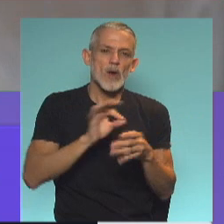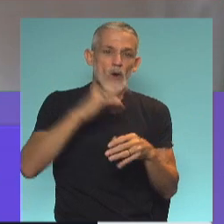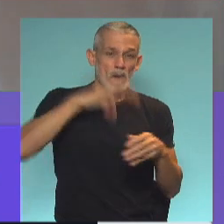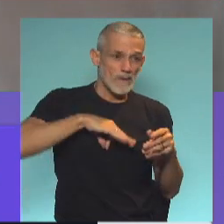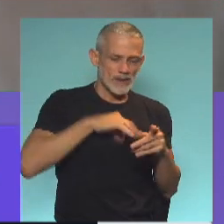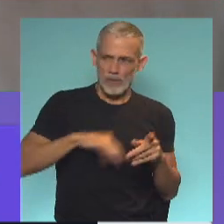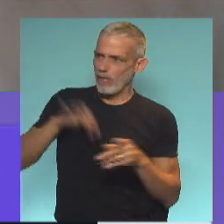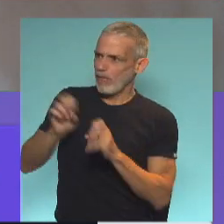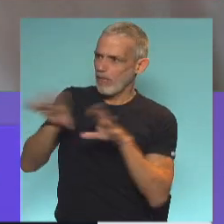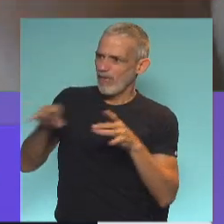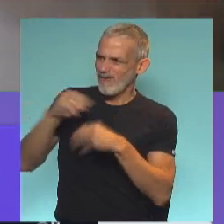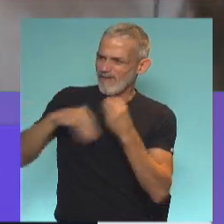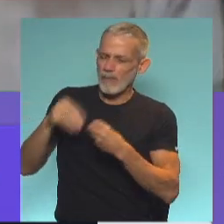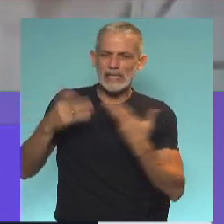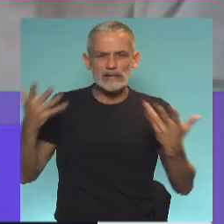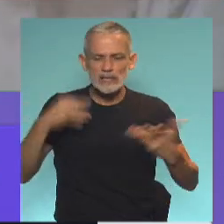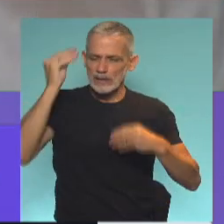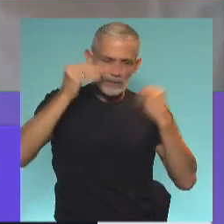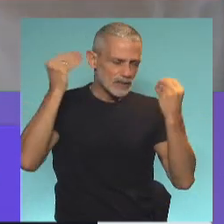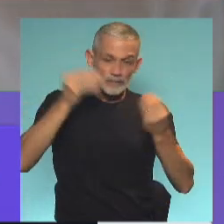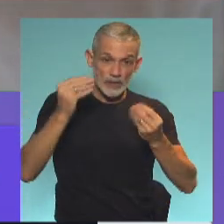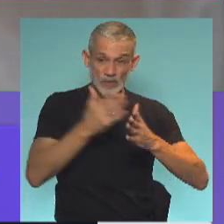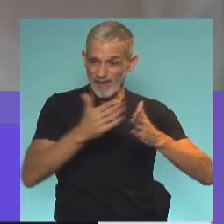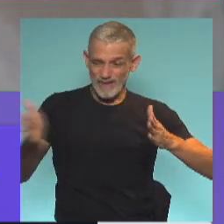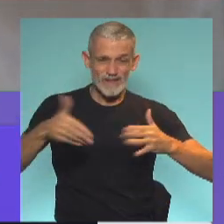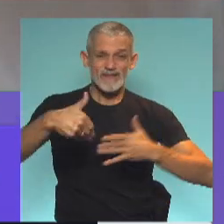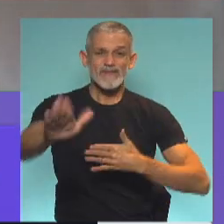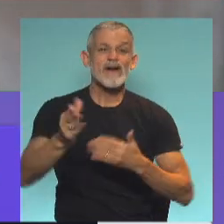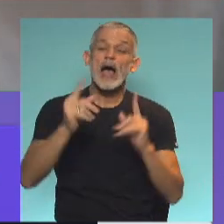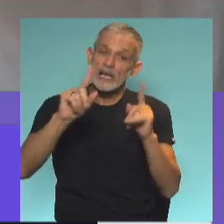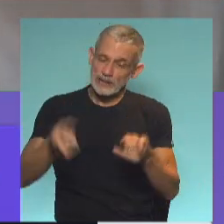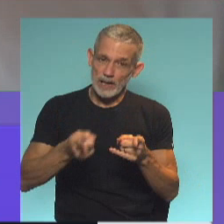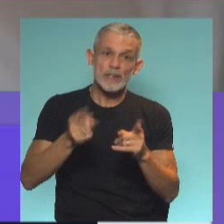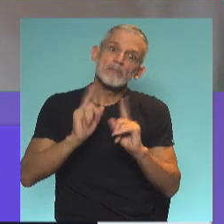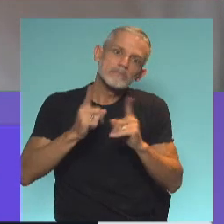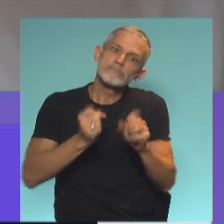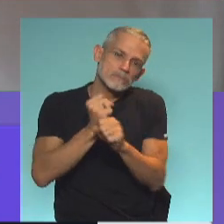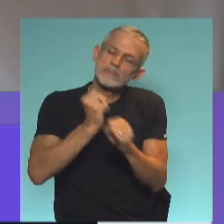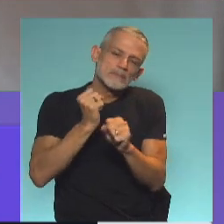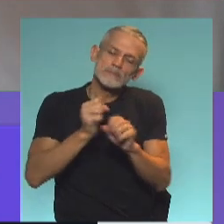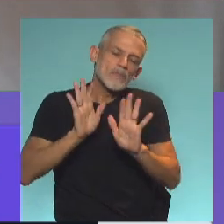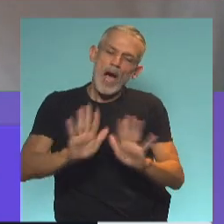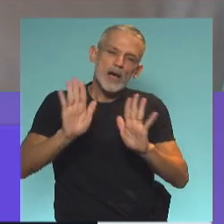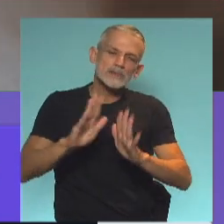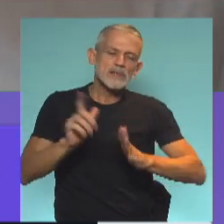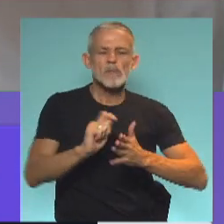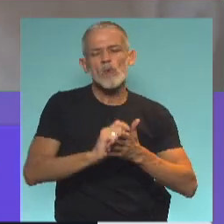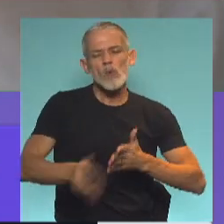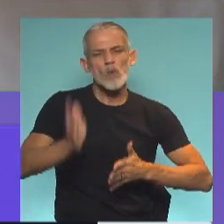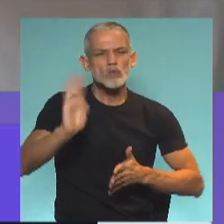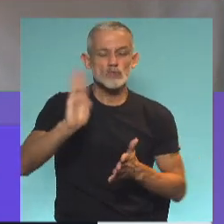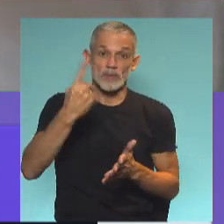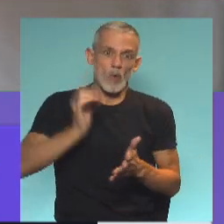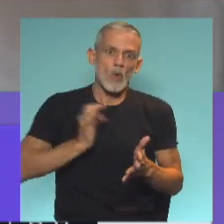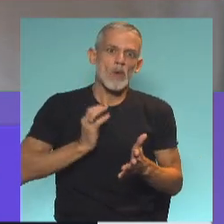núcleo familiar y social. Y la proyección, en definitiva, es que vamos a seguir trabajando muchos meses, quizás